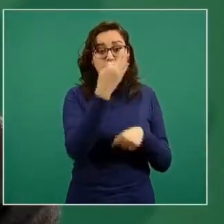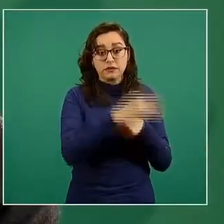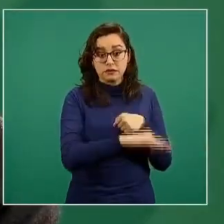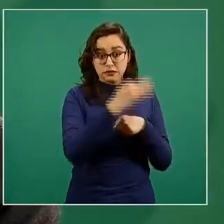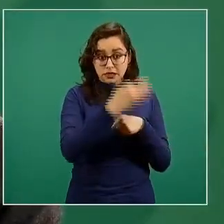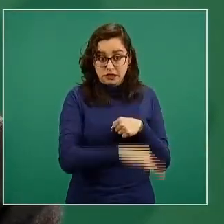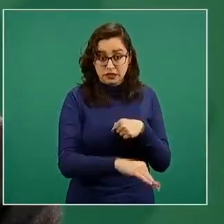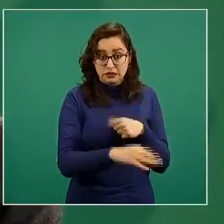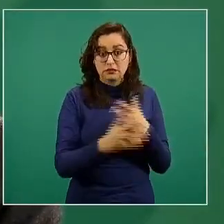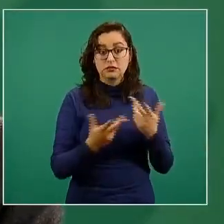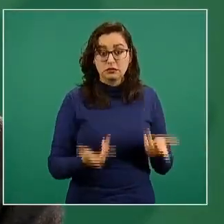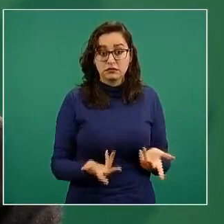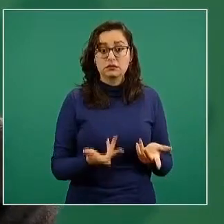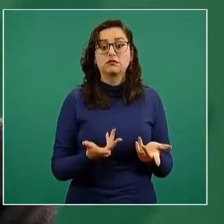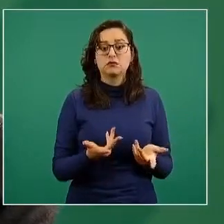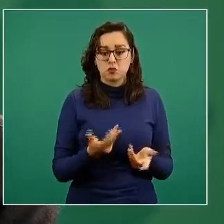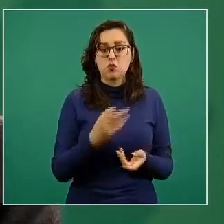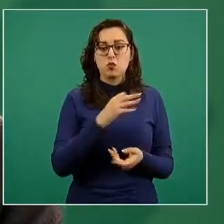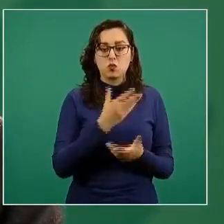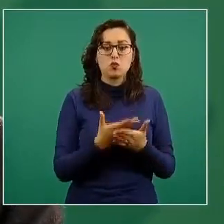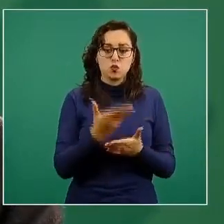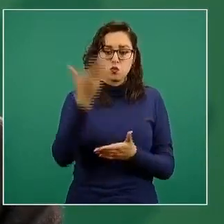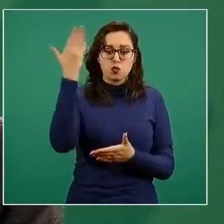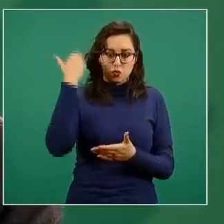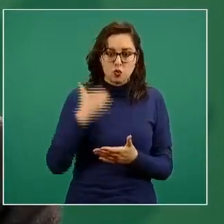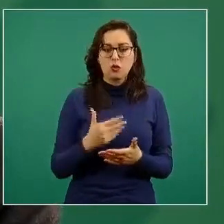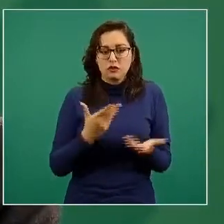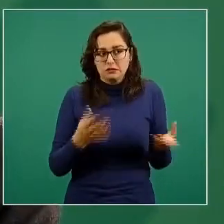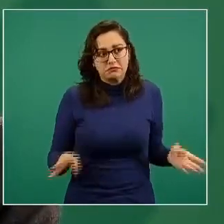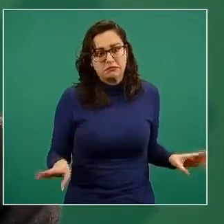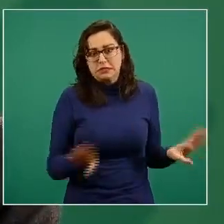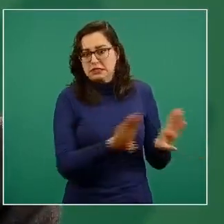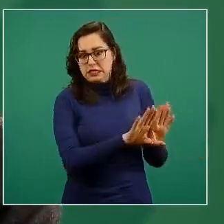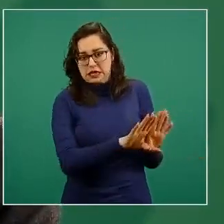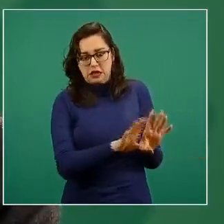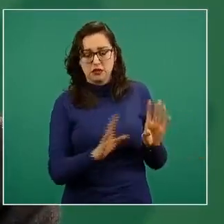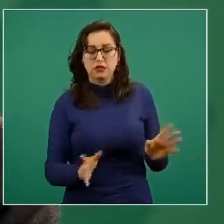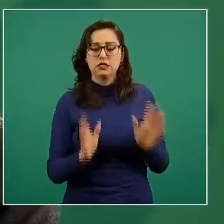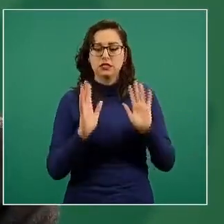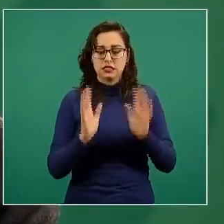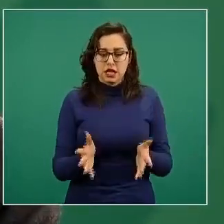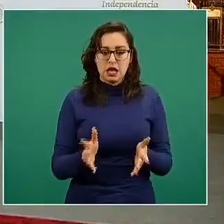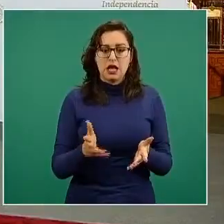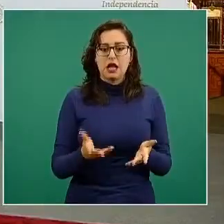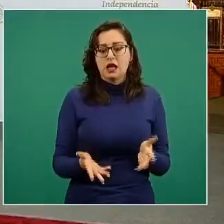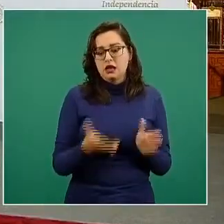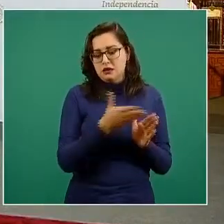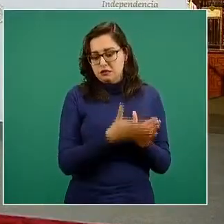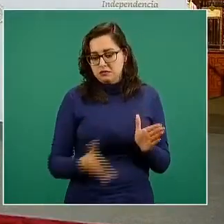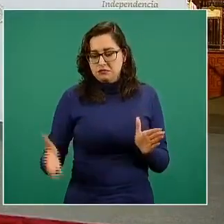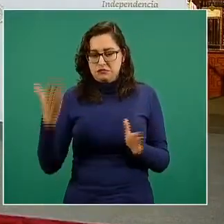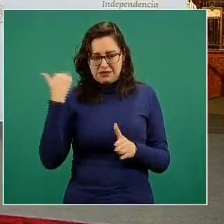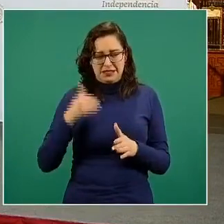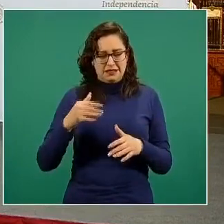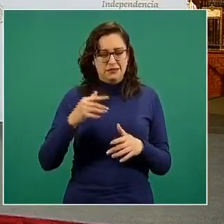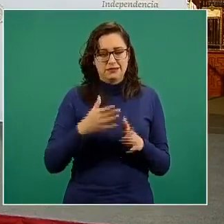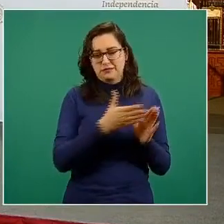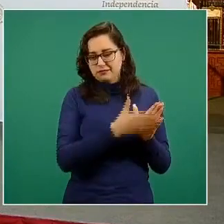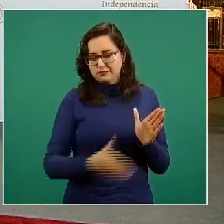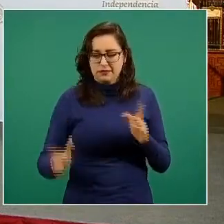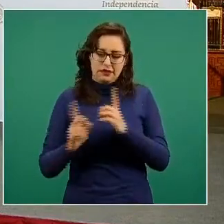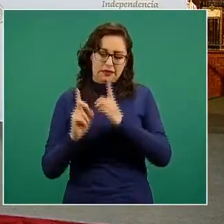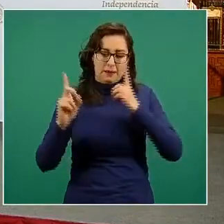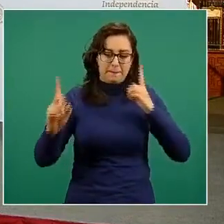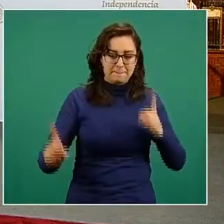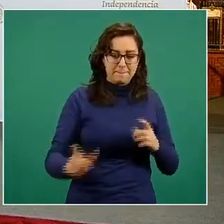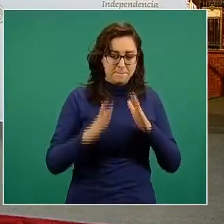Esto es una disposición legal que fue publicada con el acuerdo de la Jornada Nacional de Sana Distancia, posteriormente